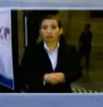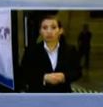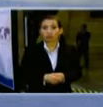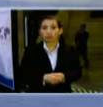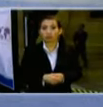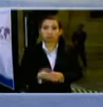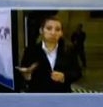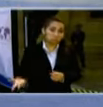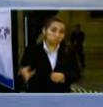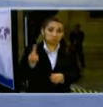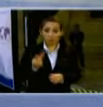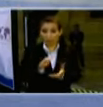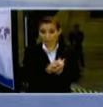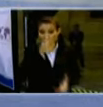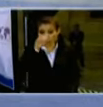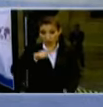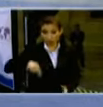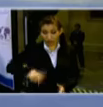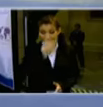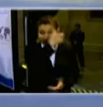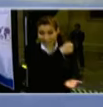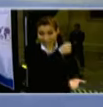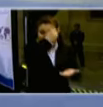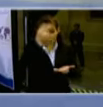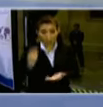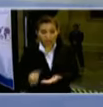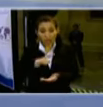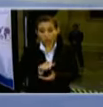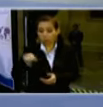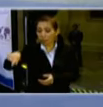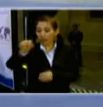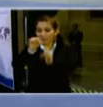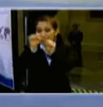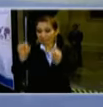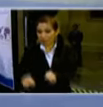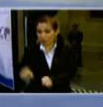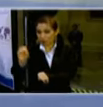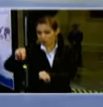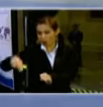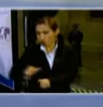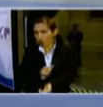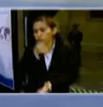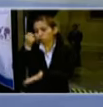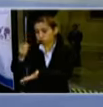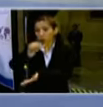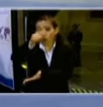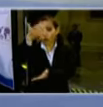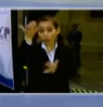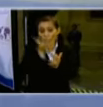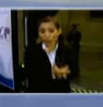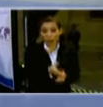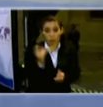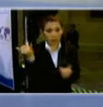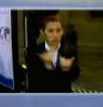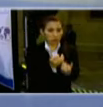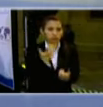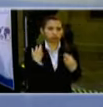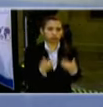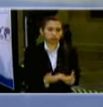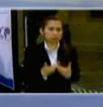Y si bien la mayor parte de estos recursos ha ido a parar al sistema de Naciones Unidas, otra cantidad no despreciable